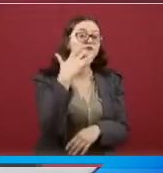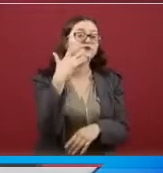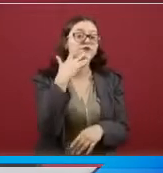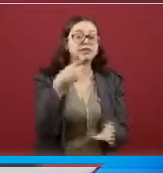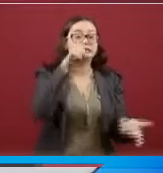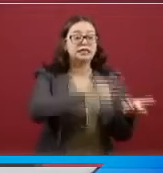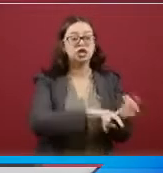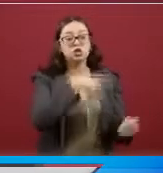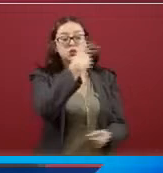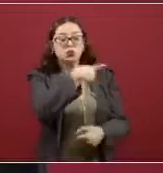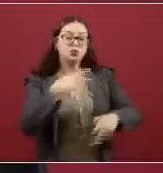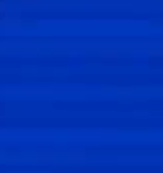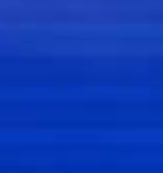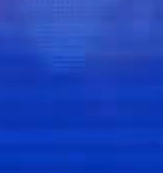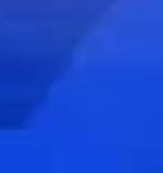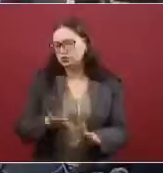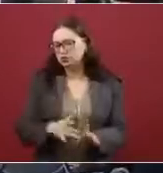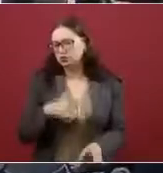la orden de reprimir a alguien.